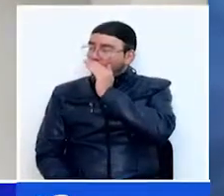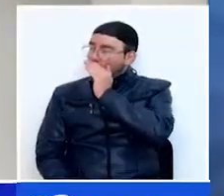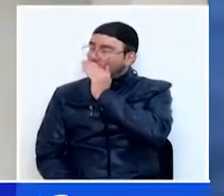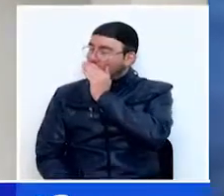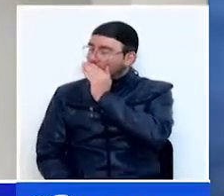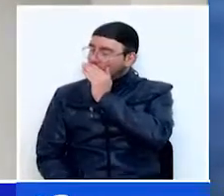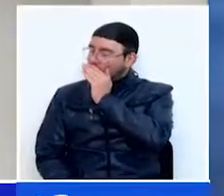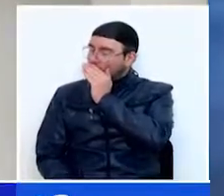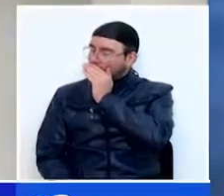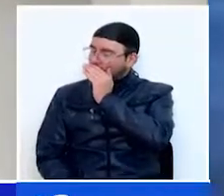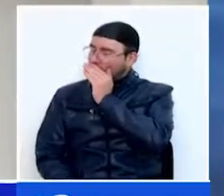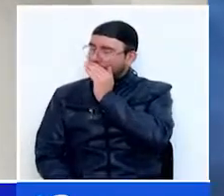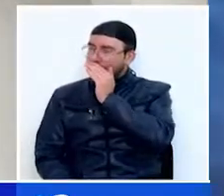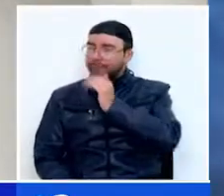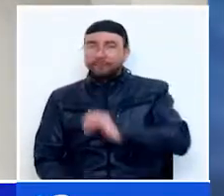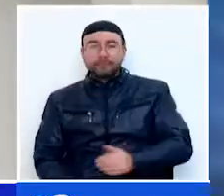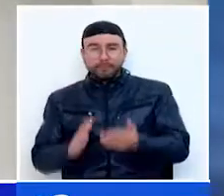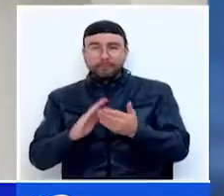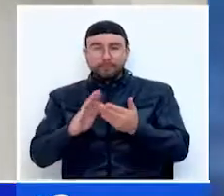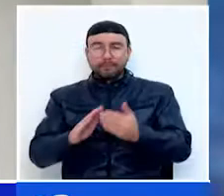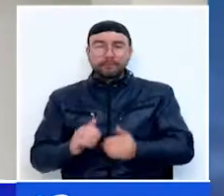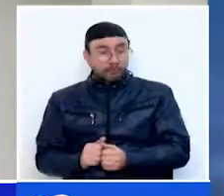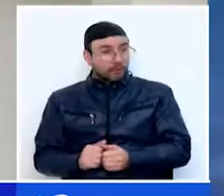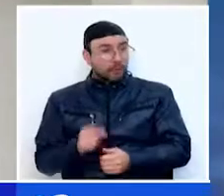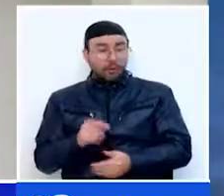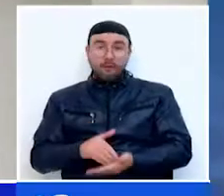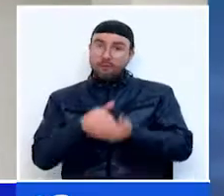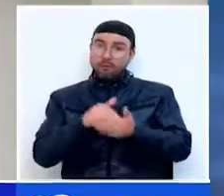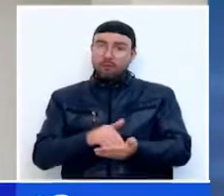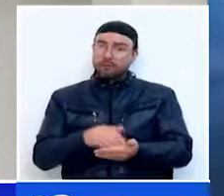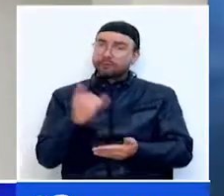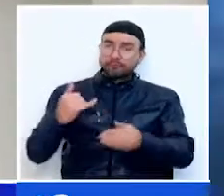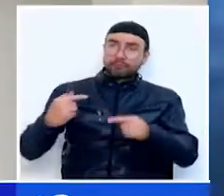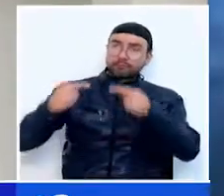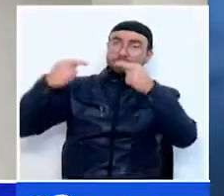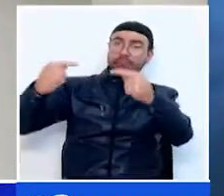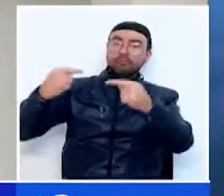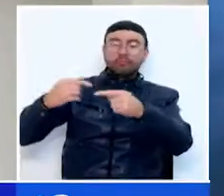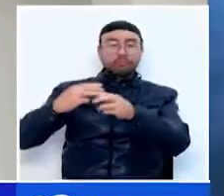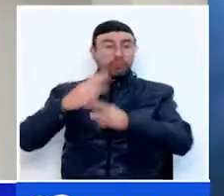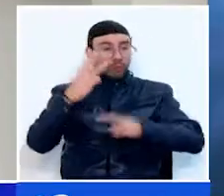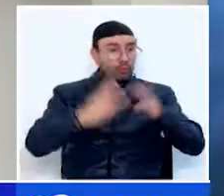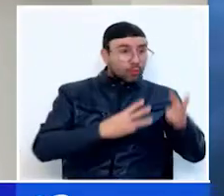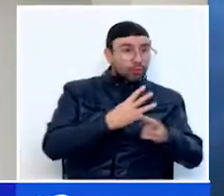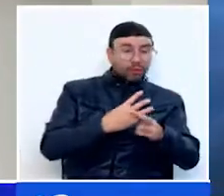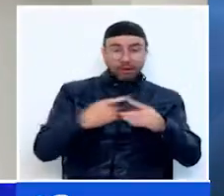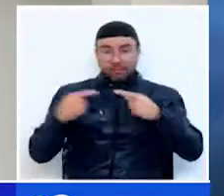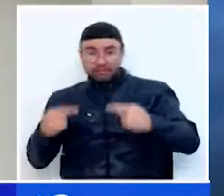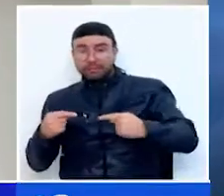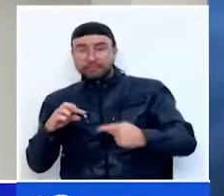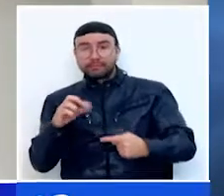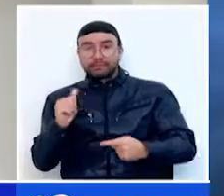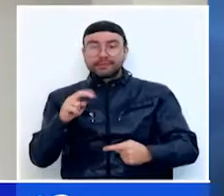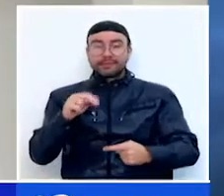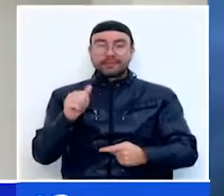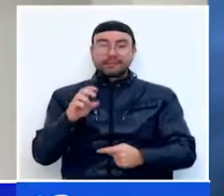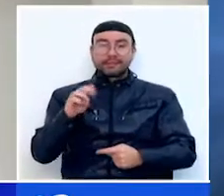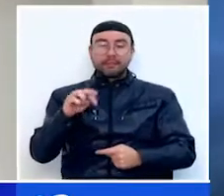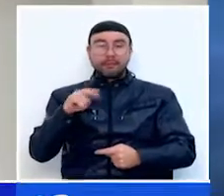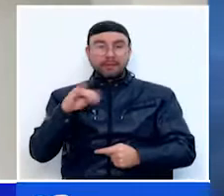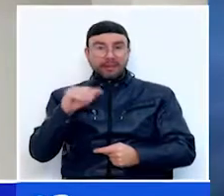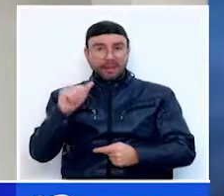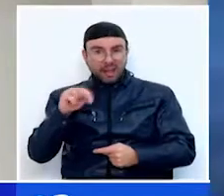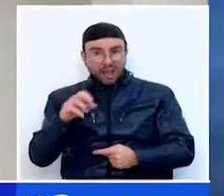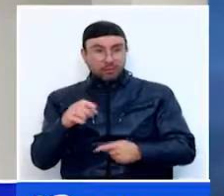Estamos muy fuertes. Ya digamos, Colombia llega a un torneo, llega a un mundial, llega a un panamericano y ya no es como antes.